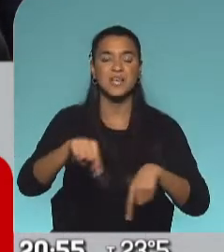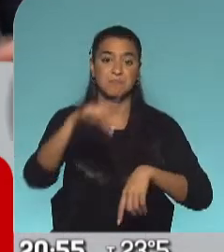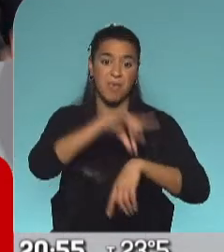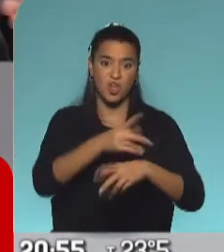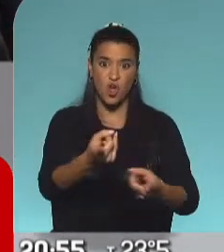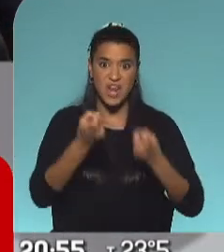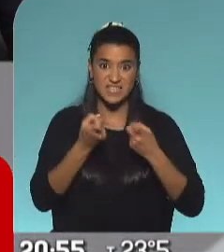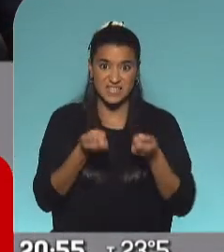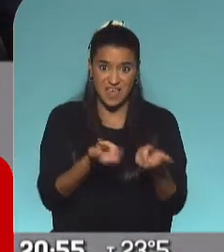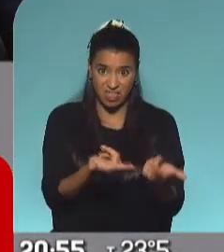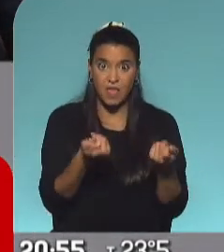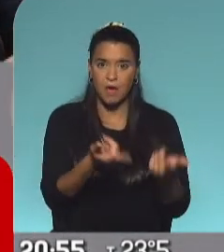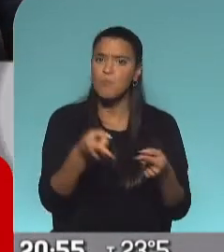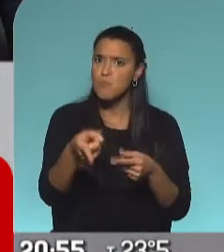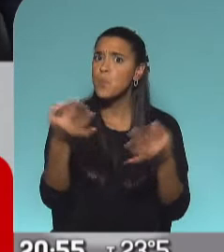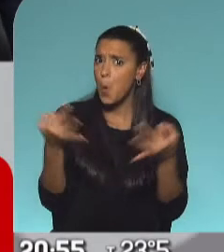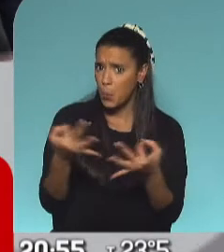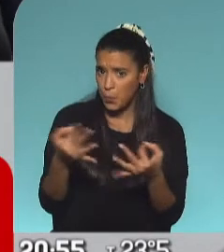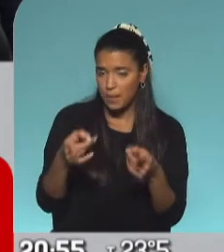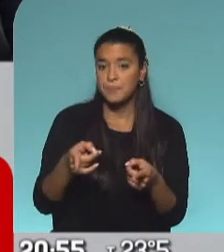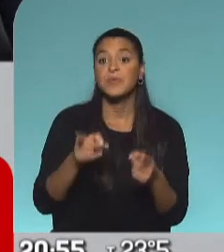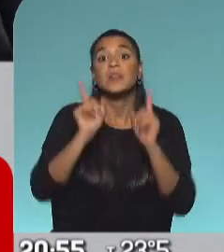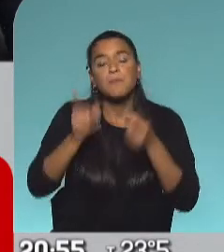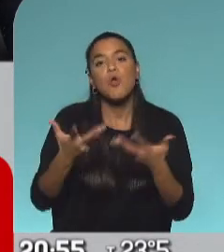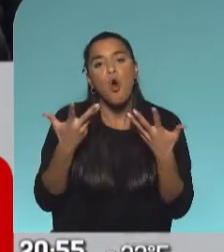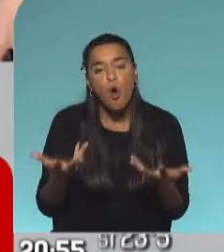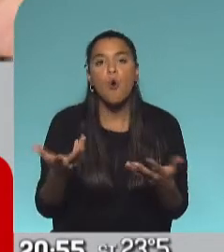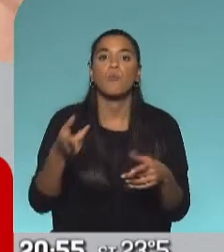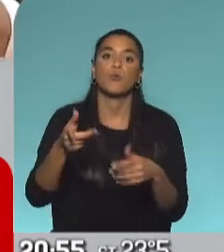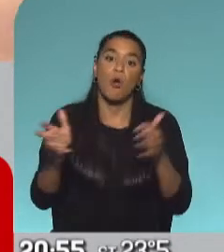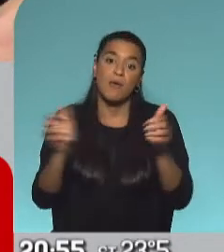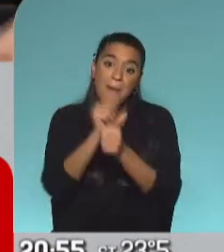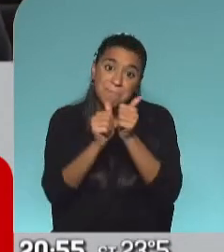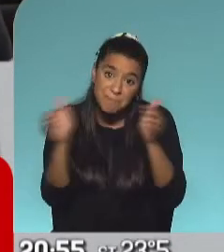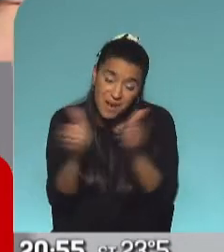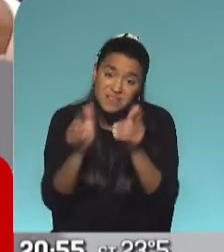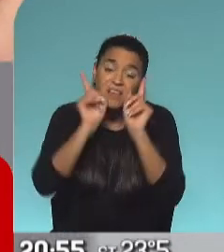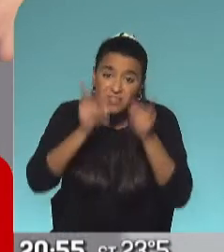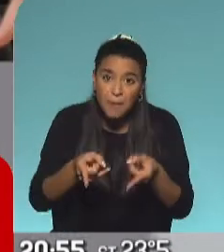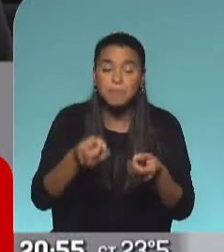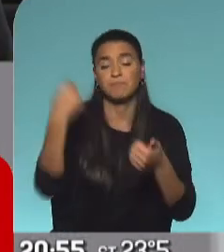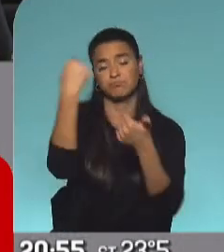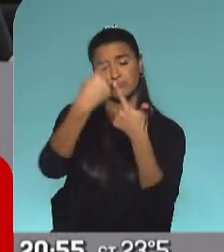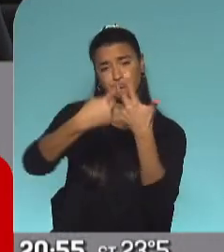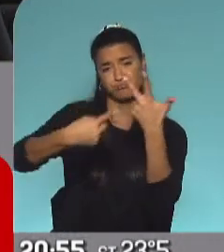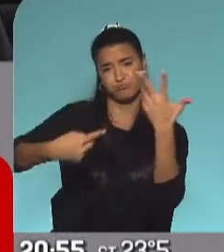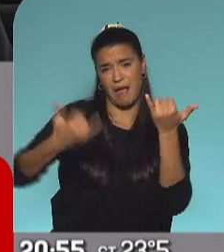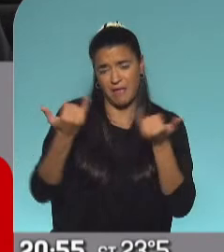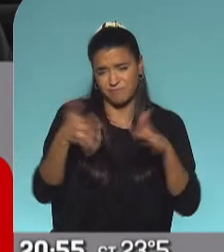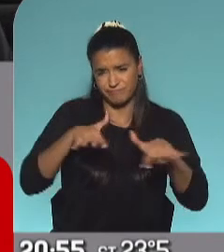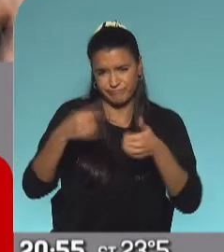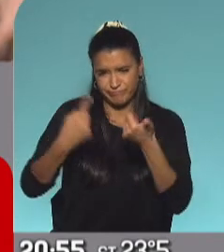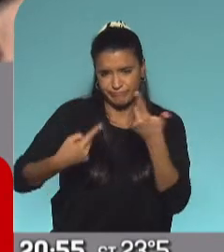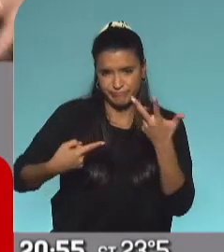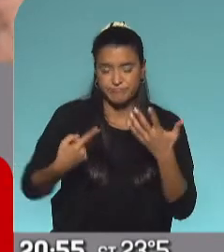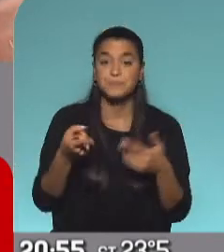una posibilidad ahí y les está yendo muy bien. Y después, obviamente, hay un entramado pyme que, como bien digo, es heterogéneo. Hay un entramado